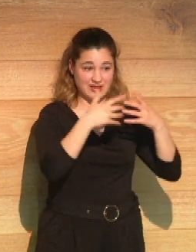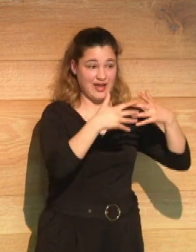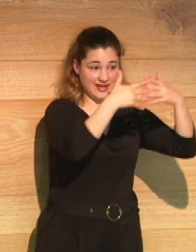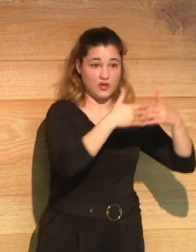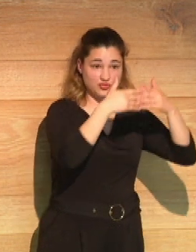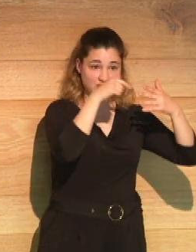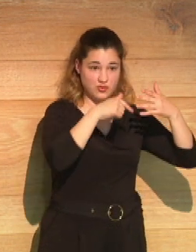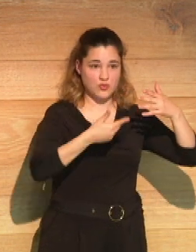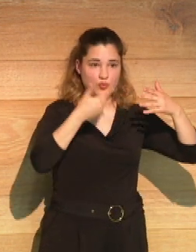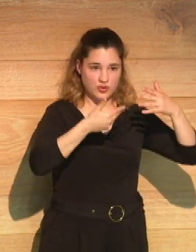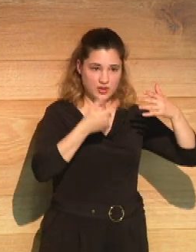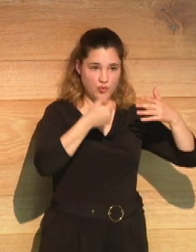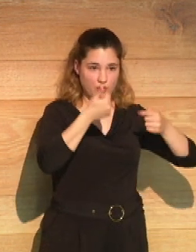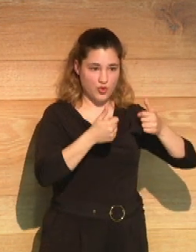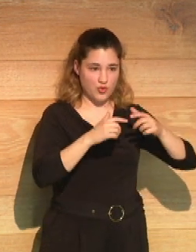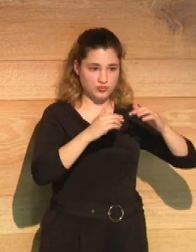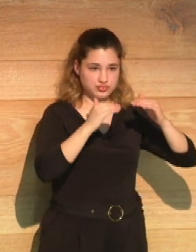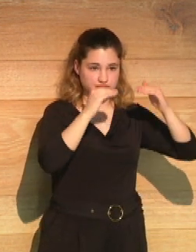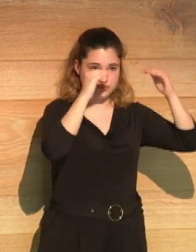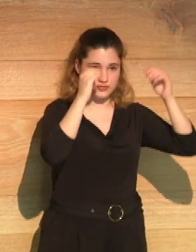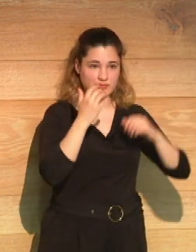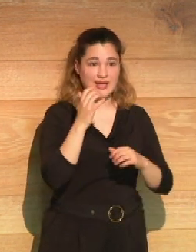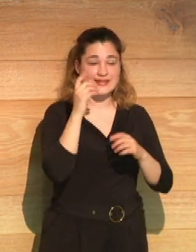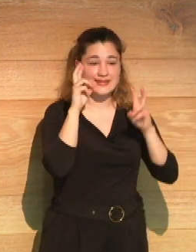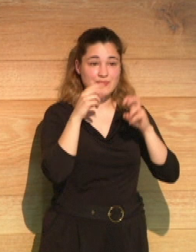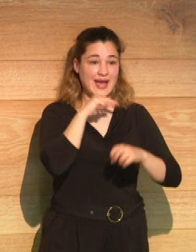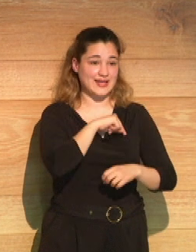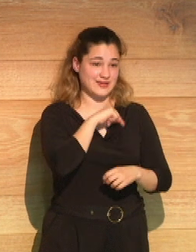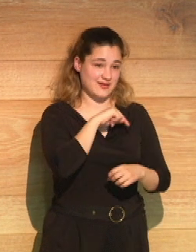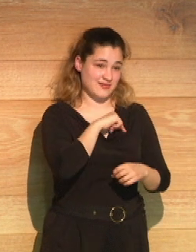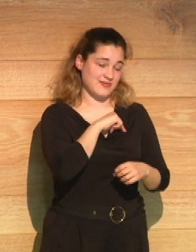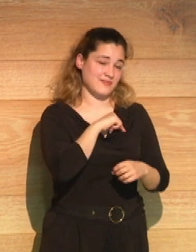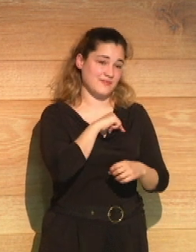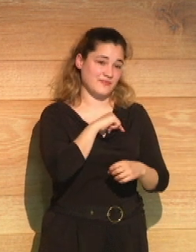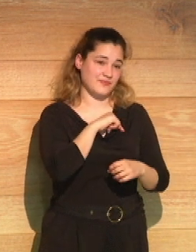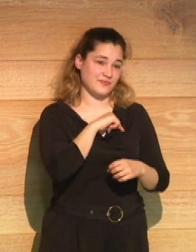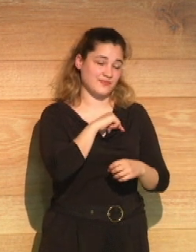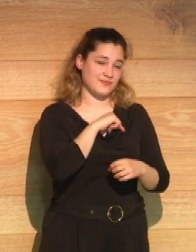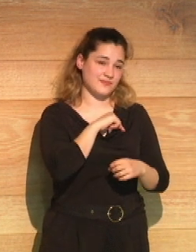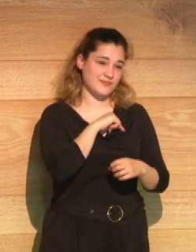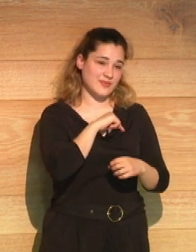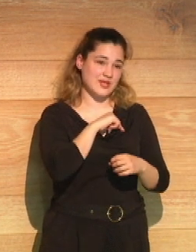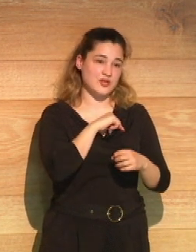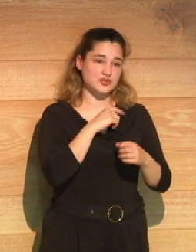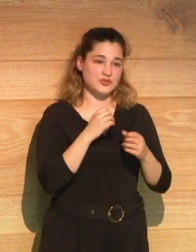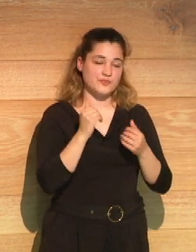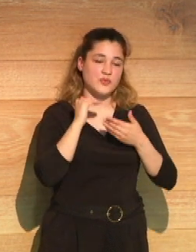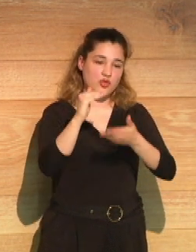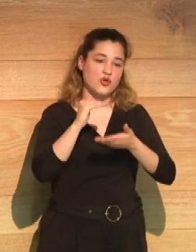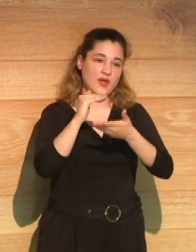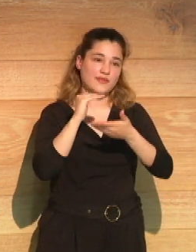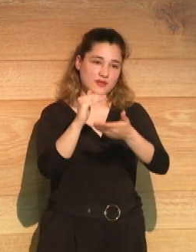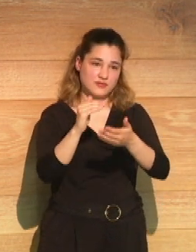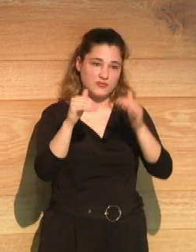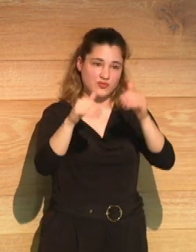vez más relevancia, que es el tema de la ética y la contribución de los donantes, es decir, el perfil de